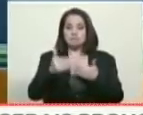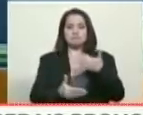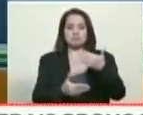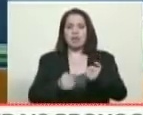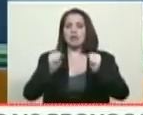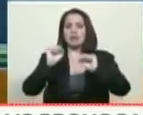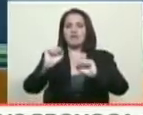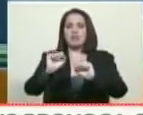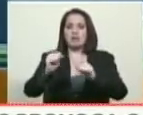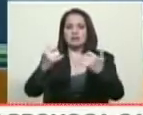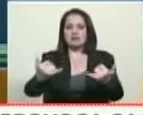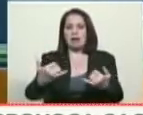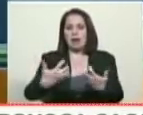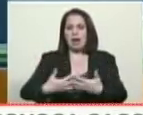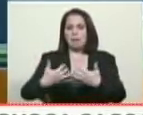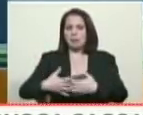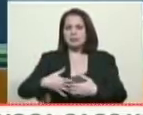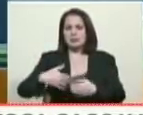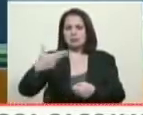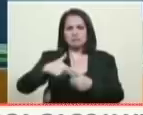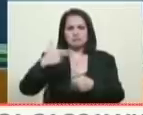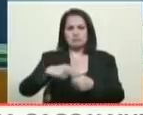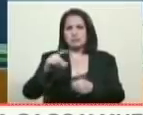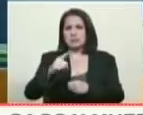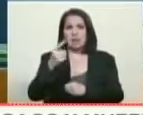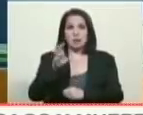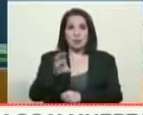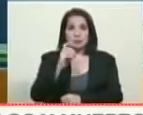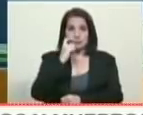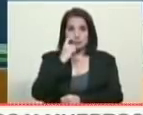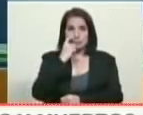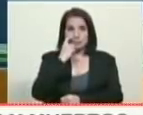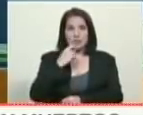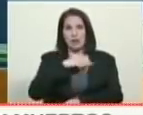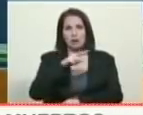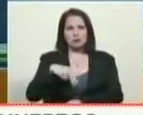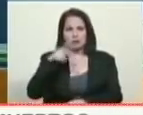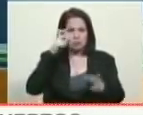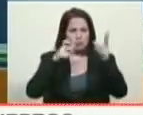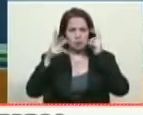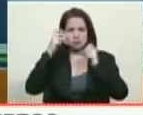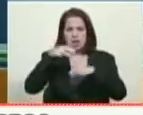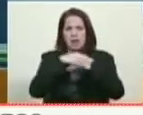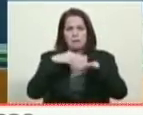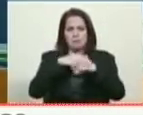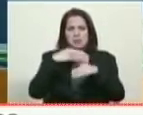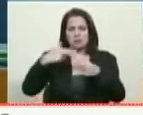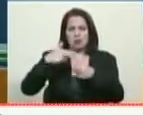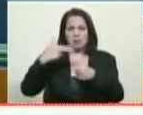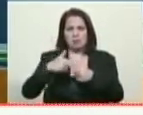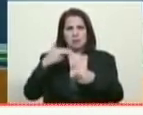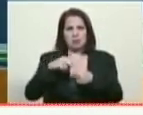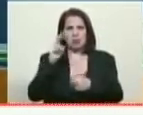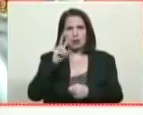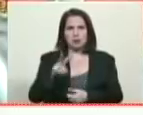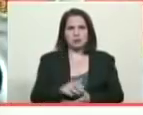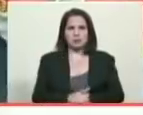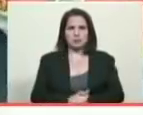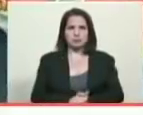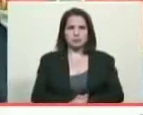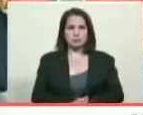la principal industria del país y termina el presidente nicolás maduro amor nosotros y más atrás escuchar palabras del ministro del poder popular de petróleo manual que bebe